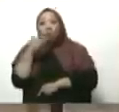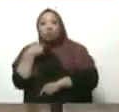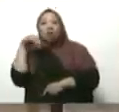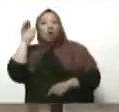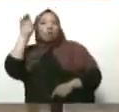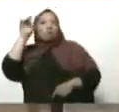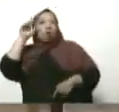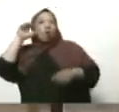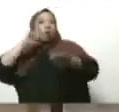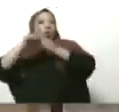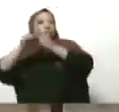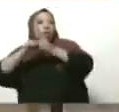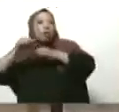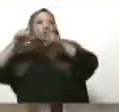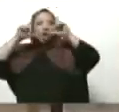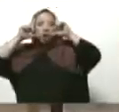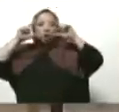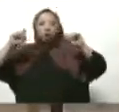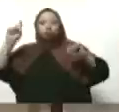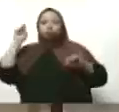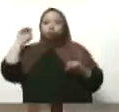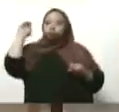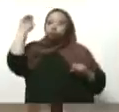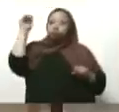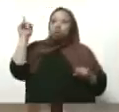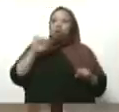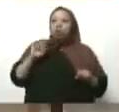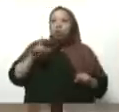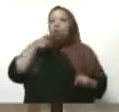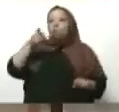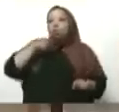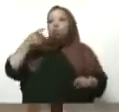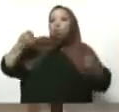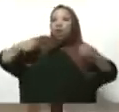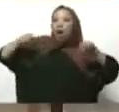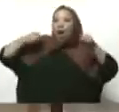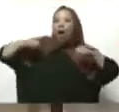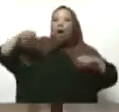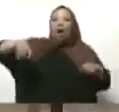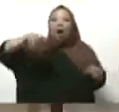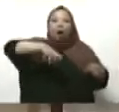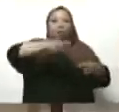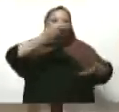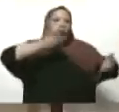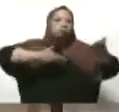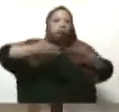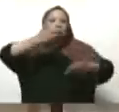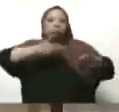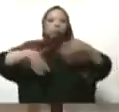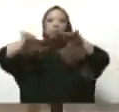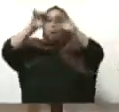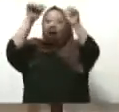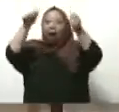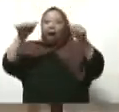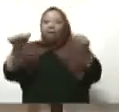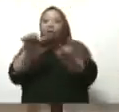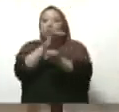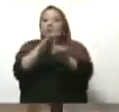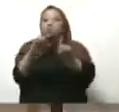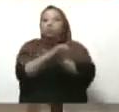deportista en vez de ingresar a la política activa en vez de querer estar en el arte en la cultura